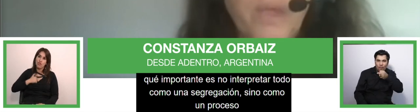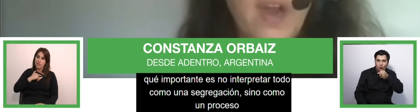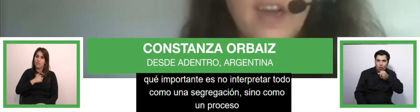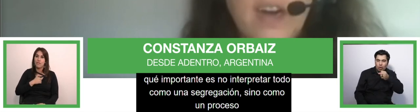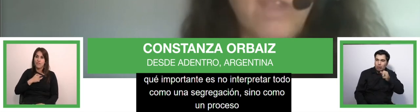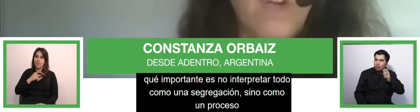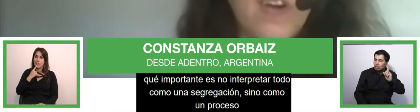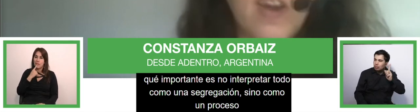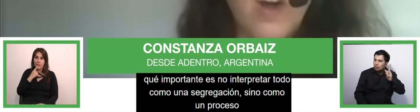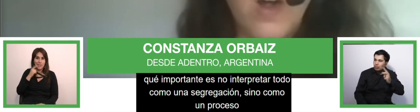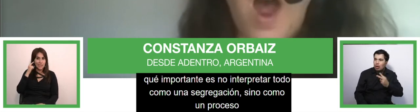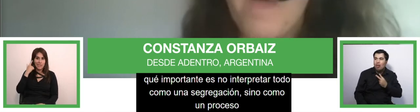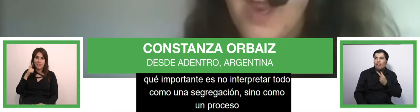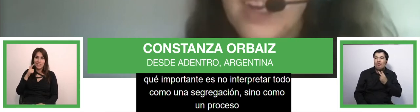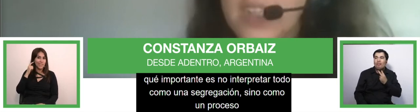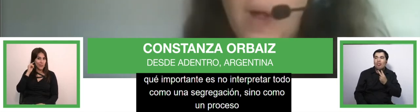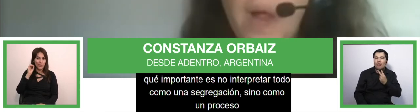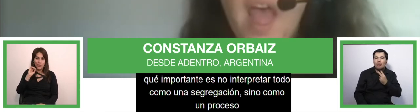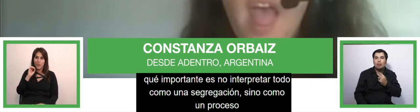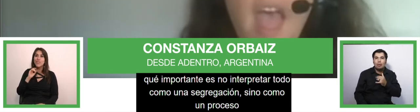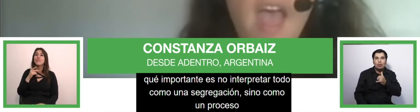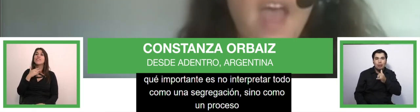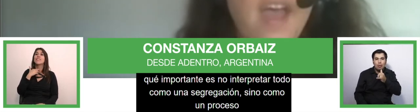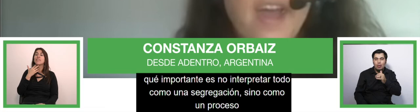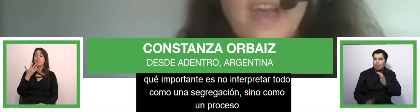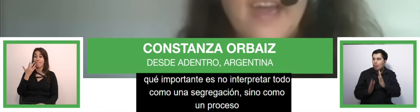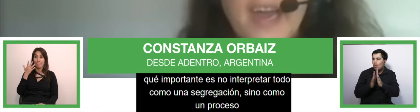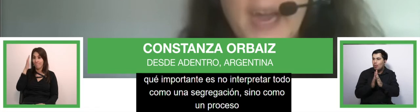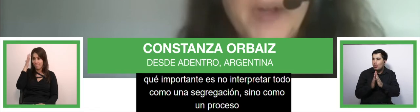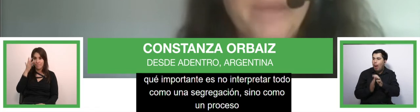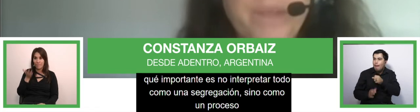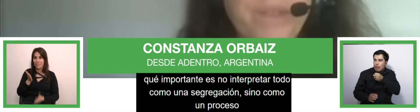Y un micrófono abierto.